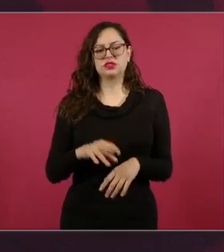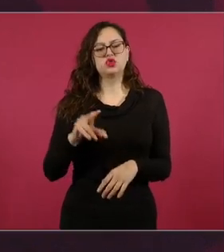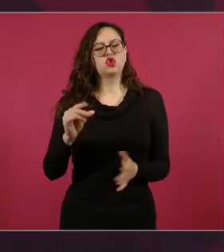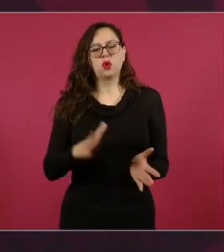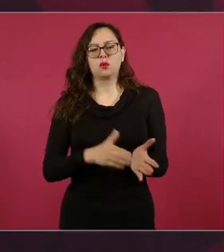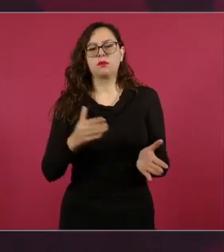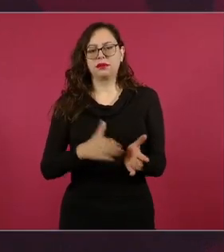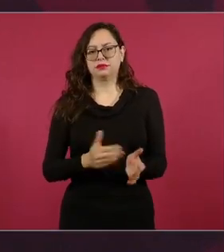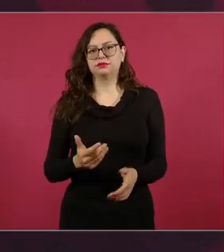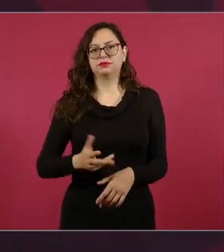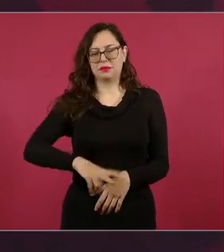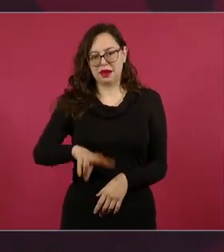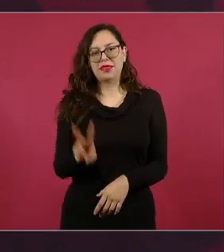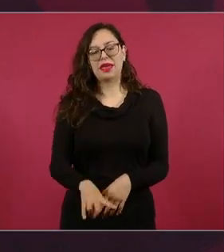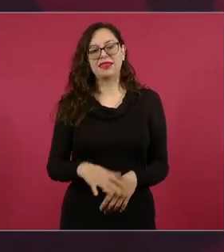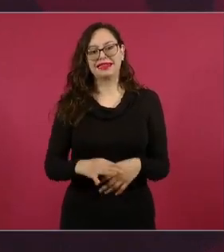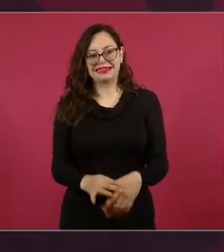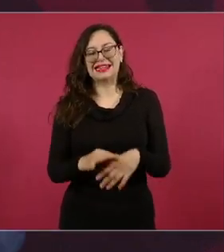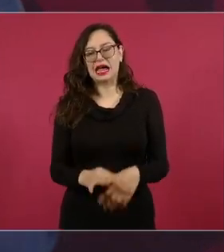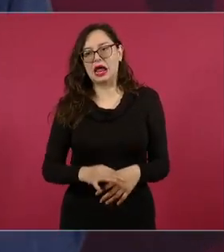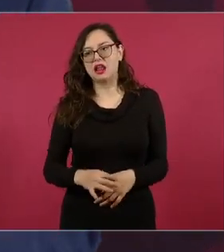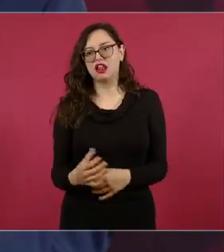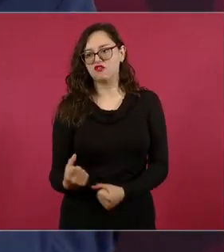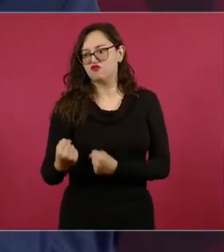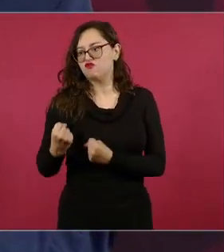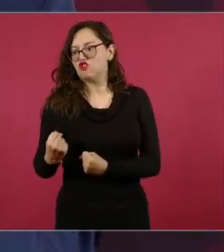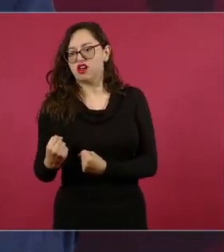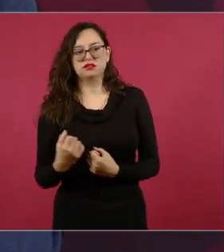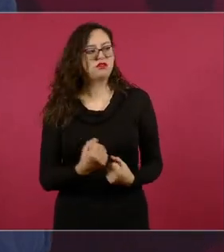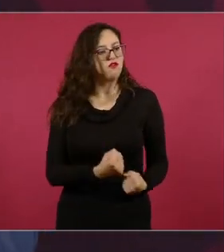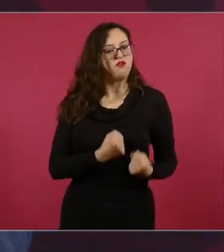de hecho, no de